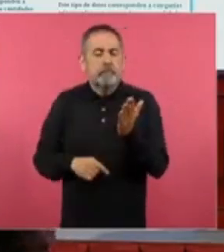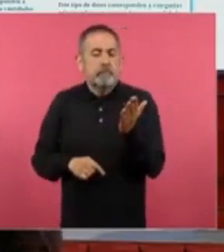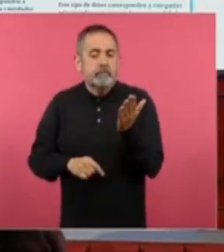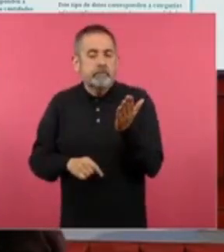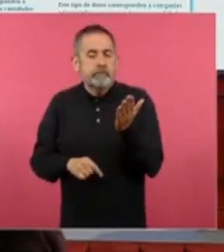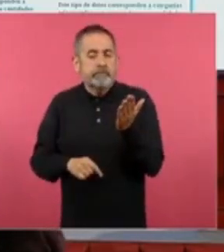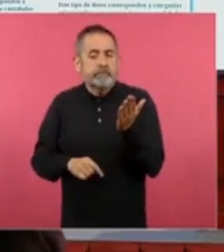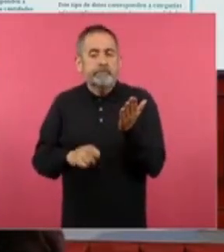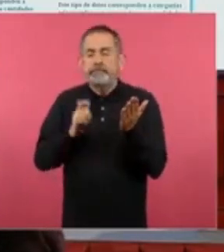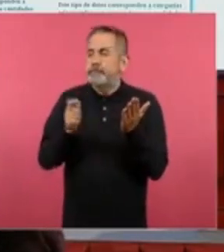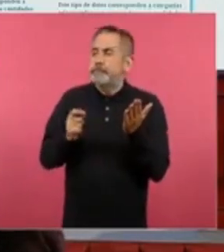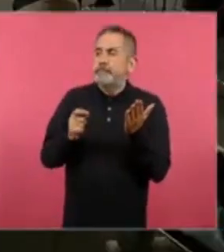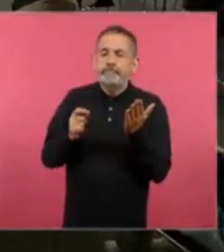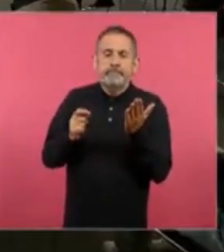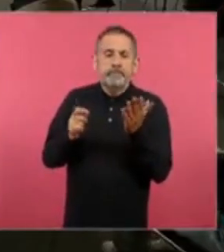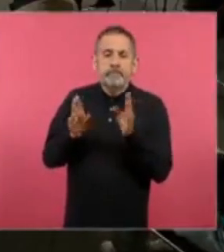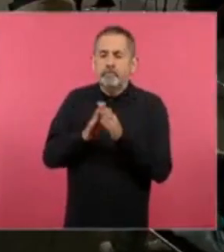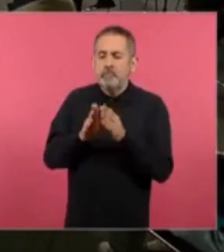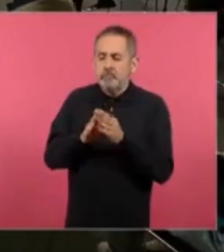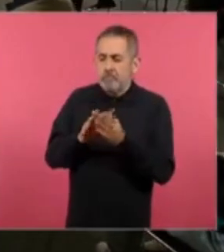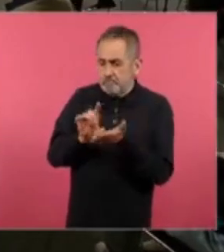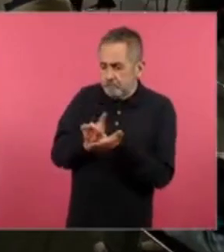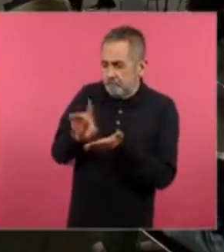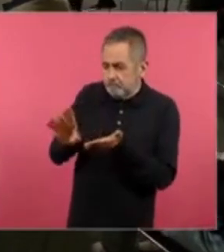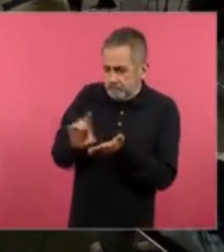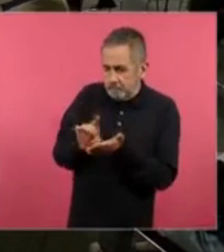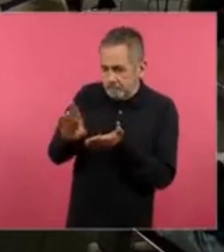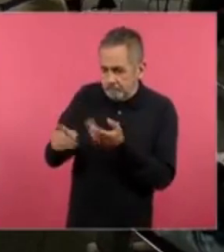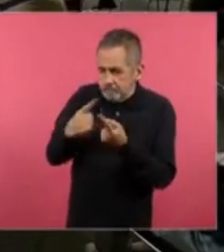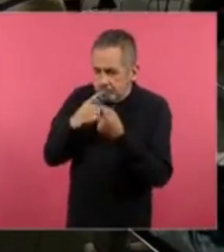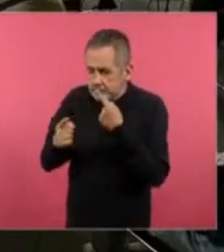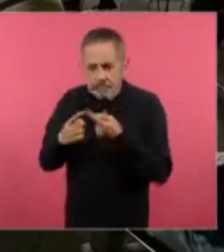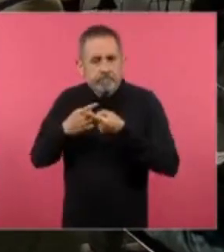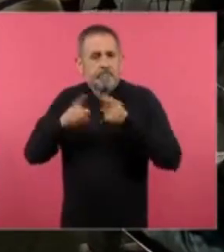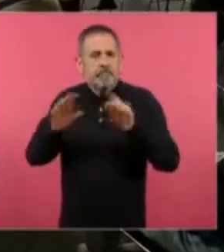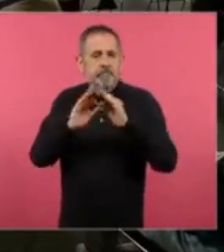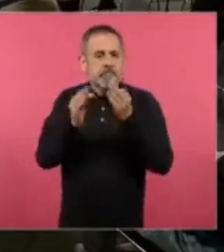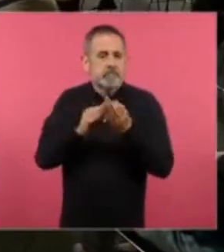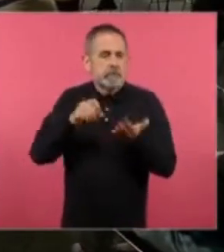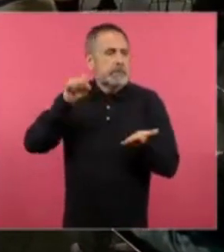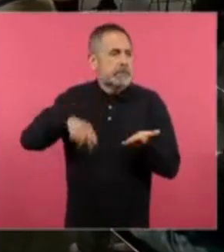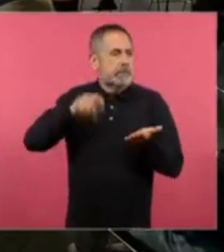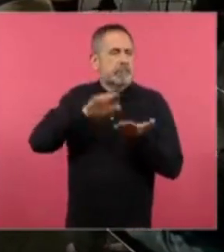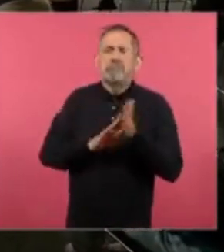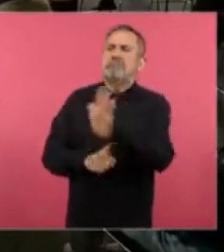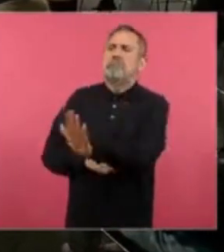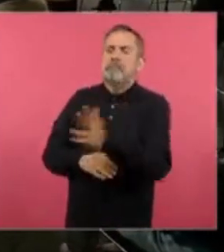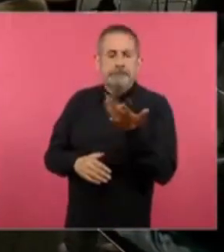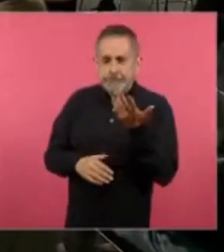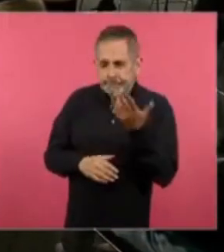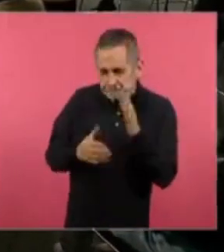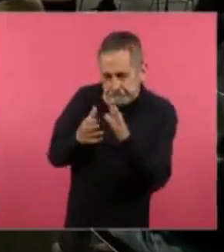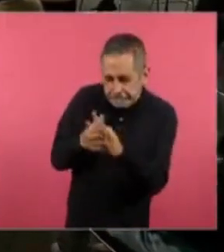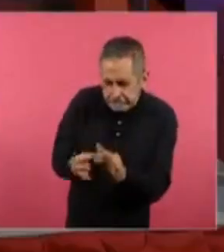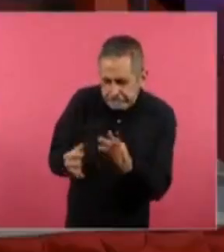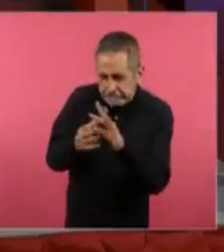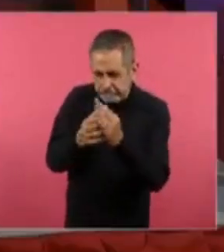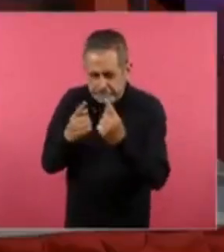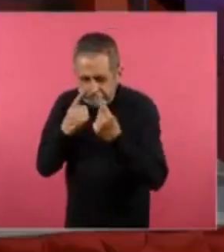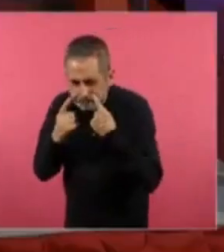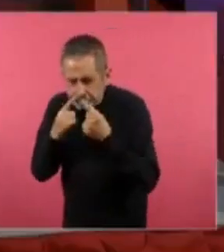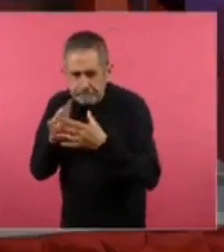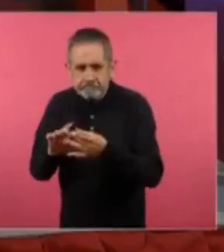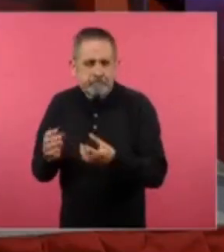diferentes formas de plantear los datos, y un aspecto muy interesante que llamó la atención es el pasar de